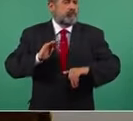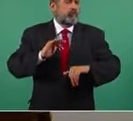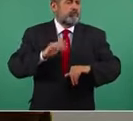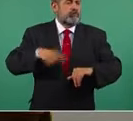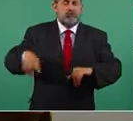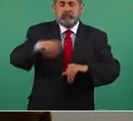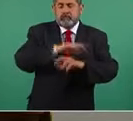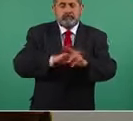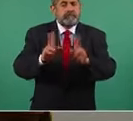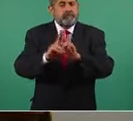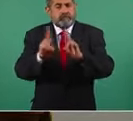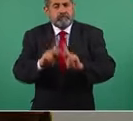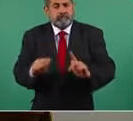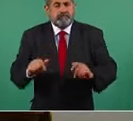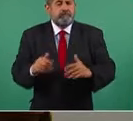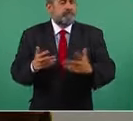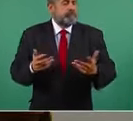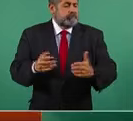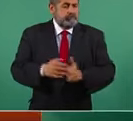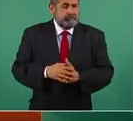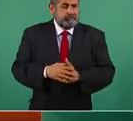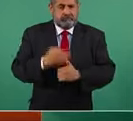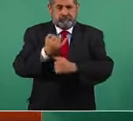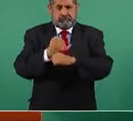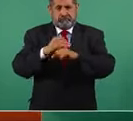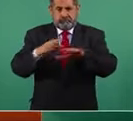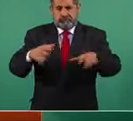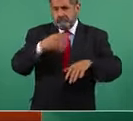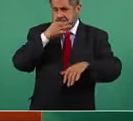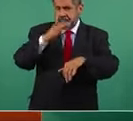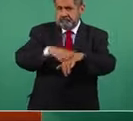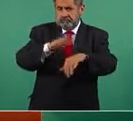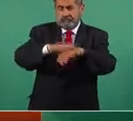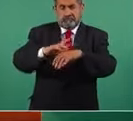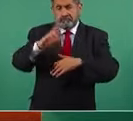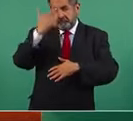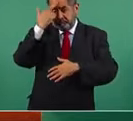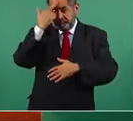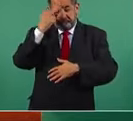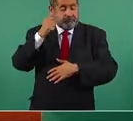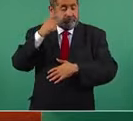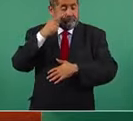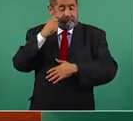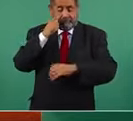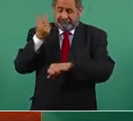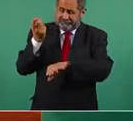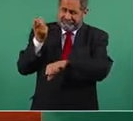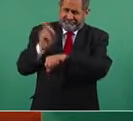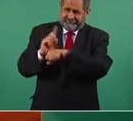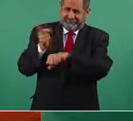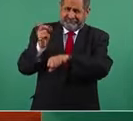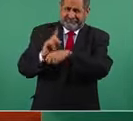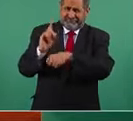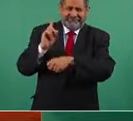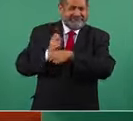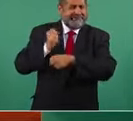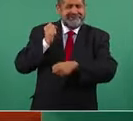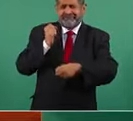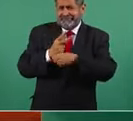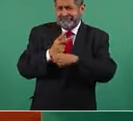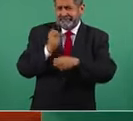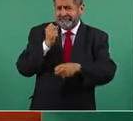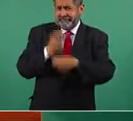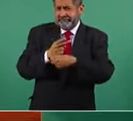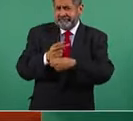mexicanos. Decirles, recordarles que todos los días, desde muy temprano, el señor presidente